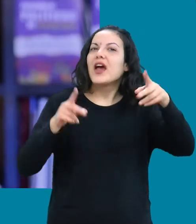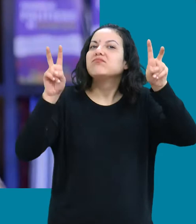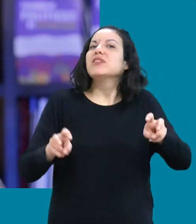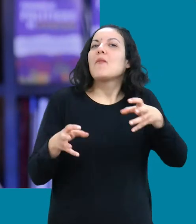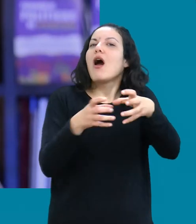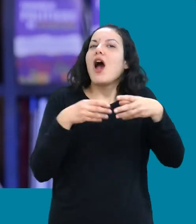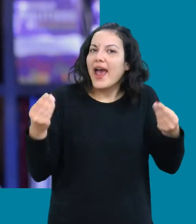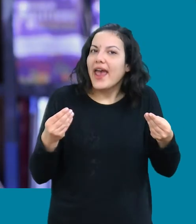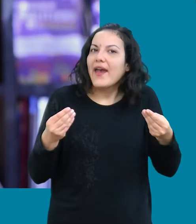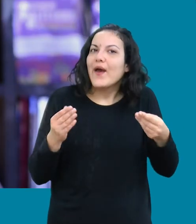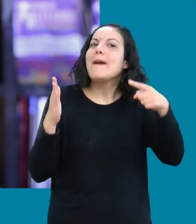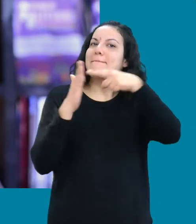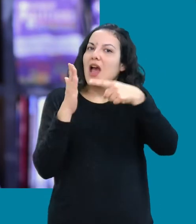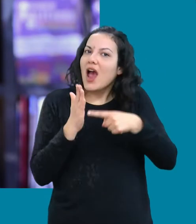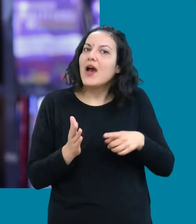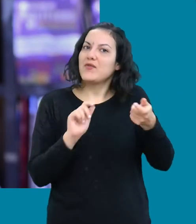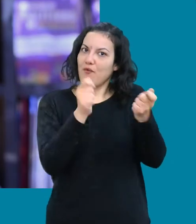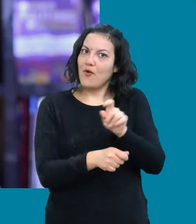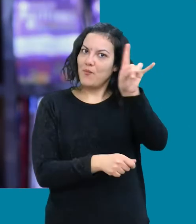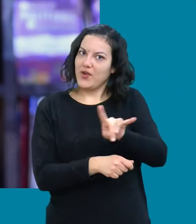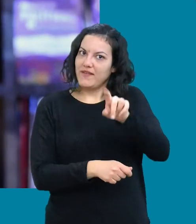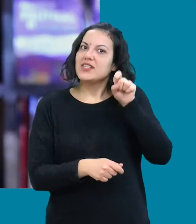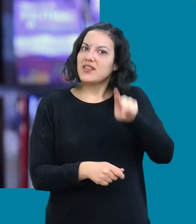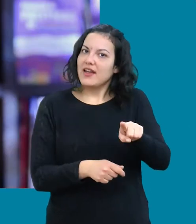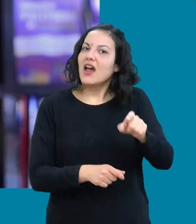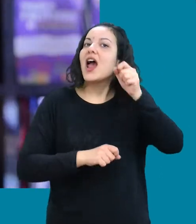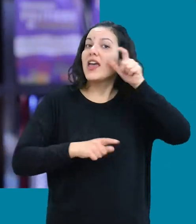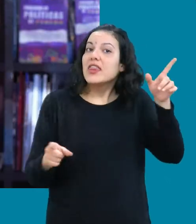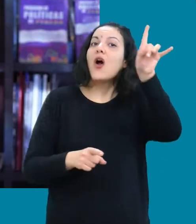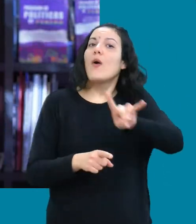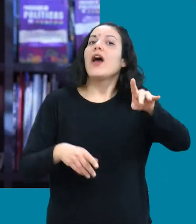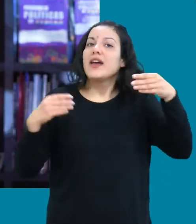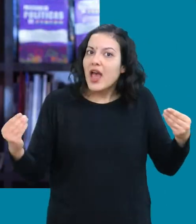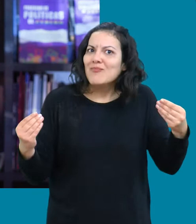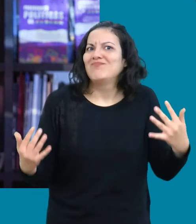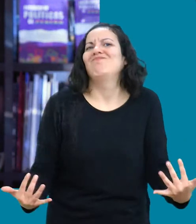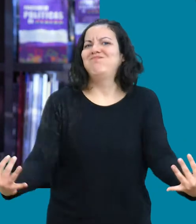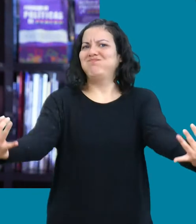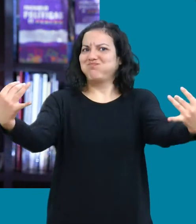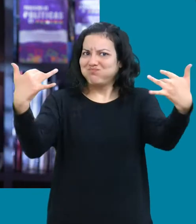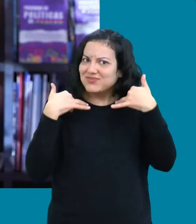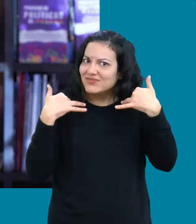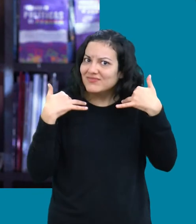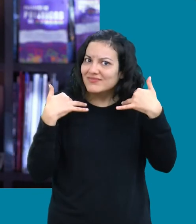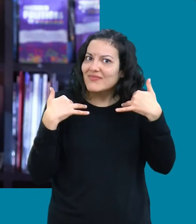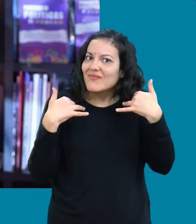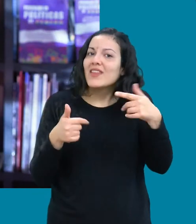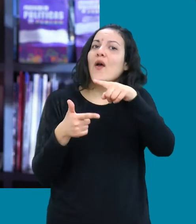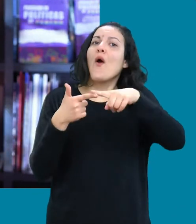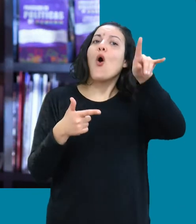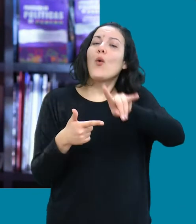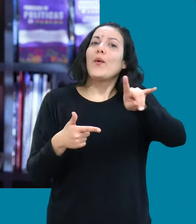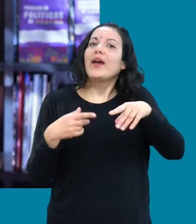discusión son los principios de la reforma, justamente. Son los principios de la reforma universitaria. Es la idea de una universidad para muchos,